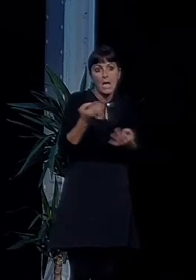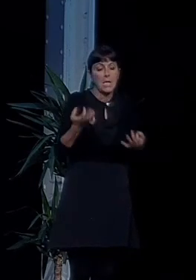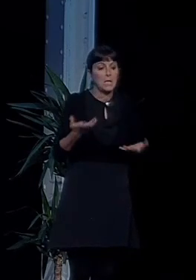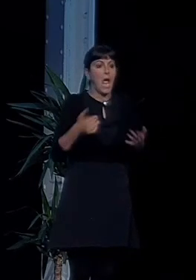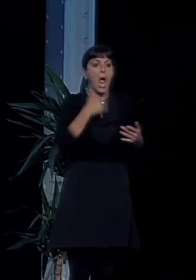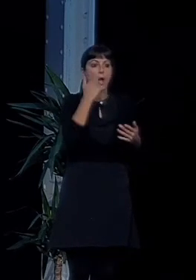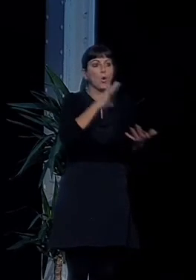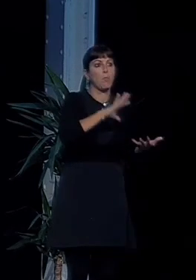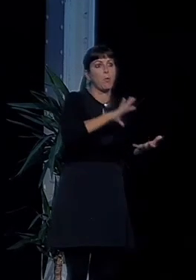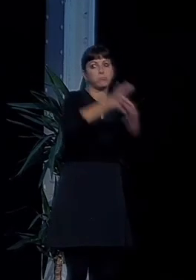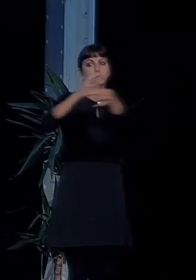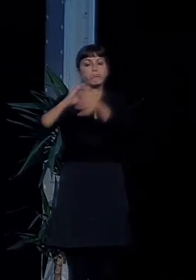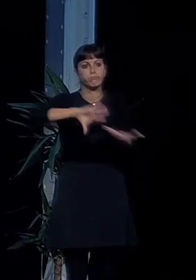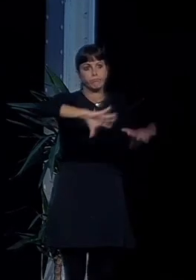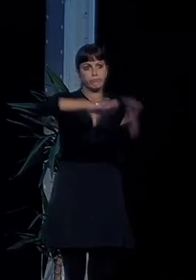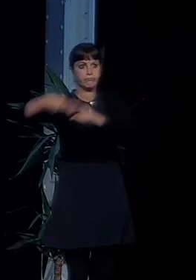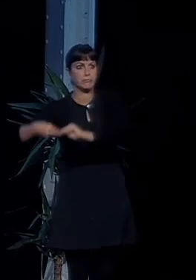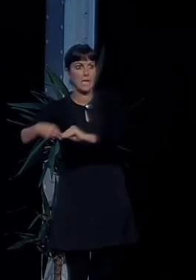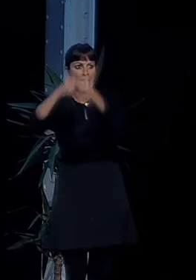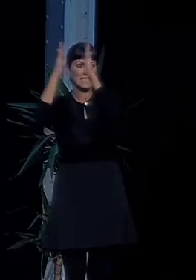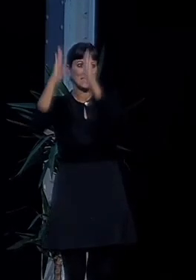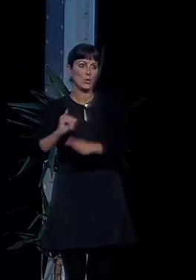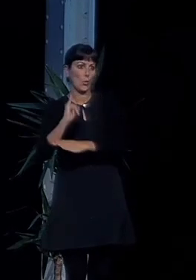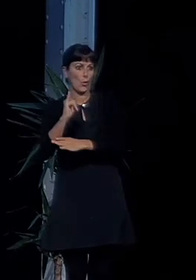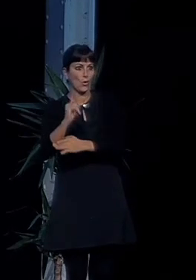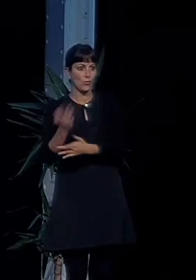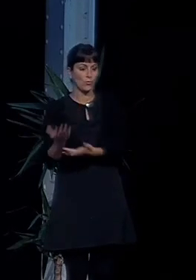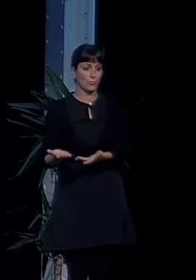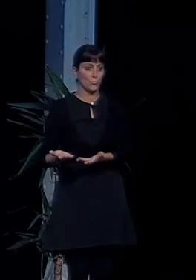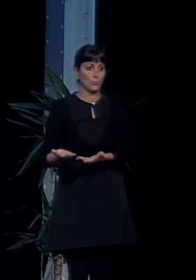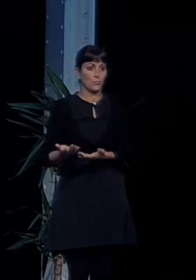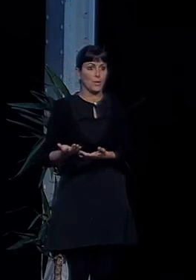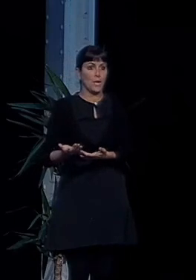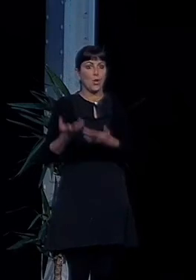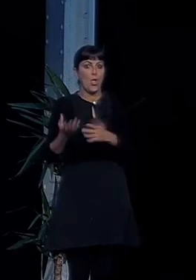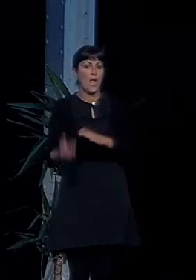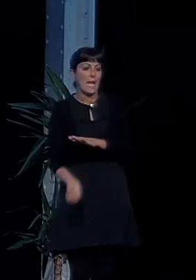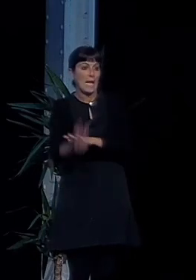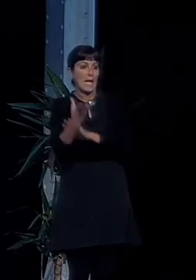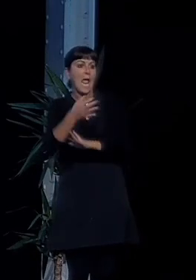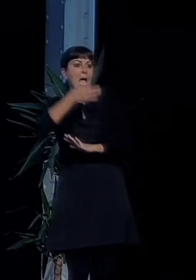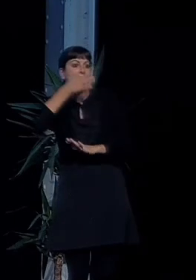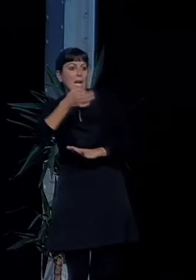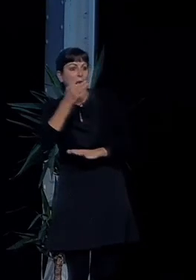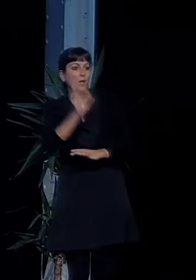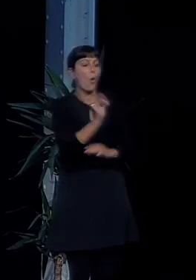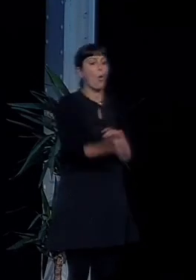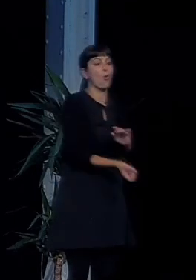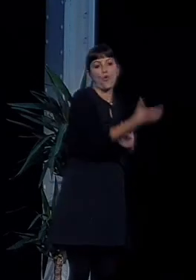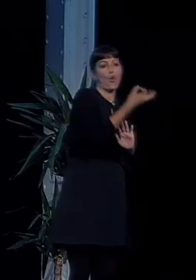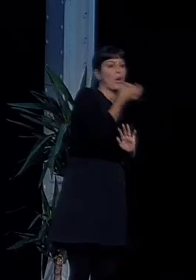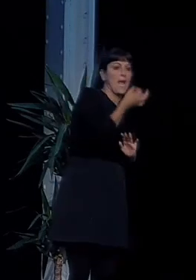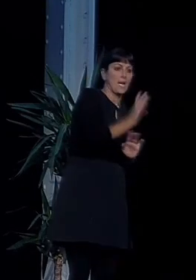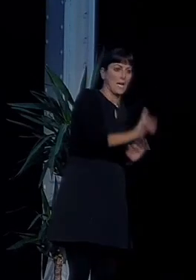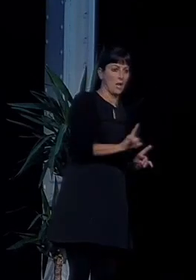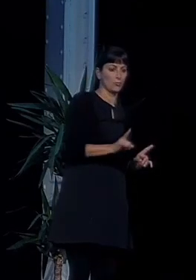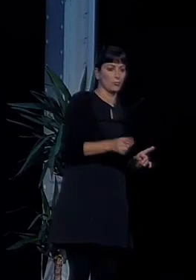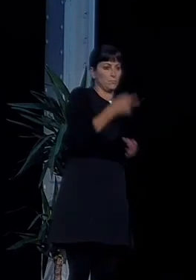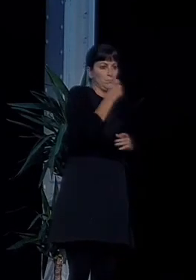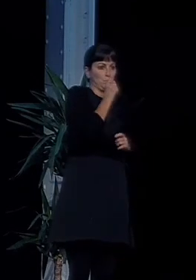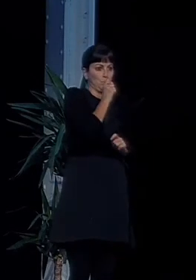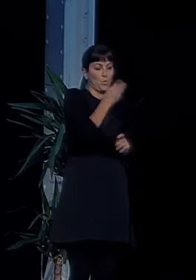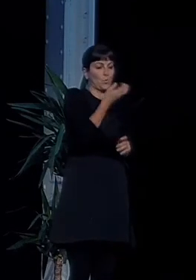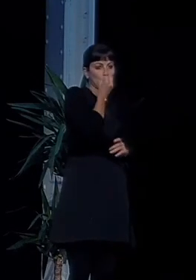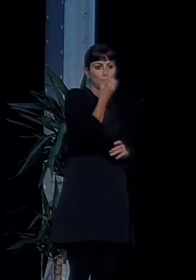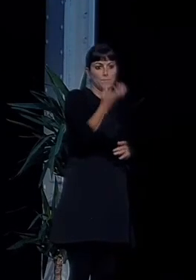institucional y que incluso hay una línea muy fina entre producir relato y no producirlo. Me acuerdo que esto también, por ejemplo, en mi caso,